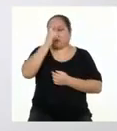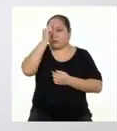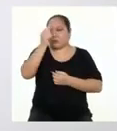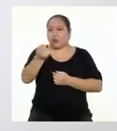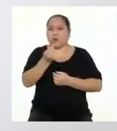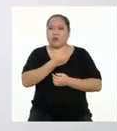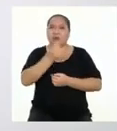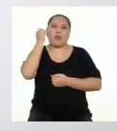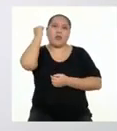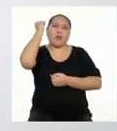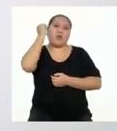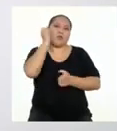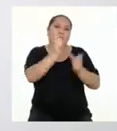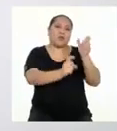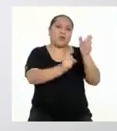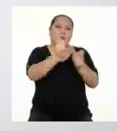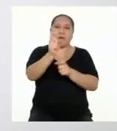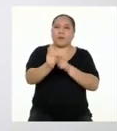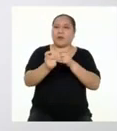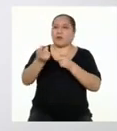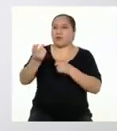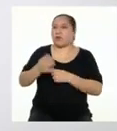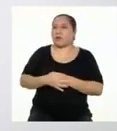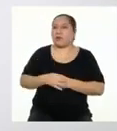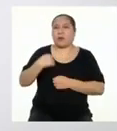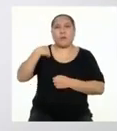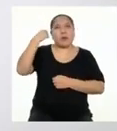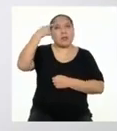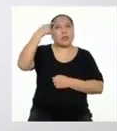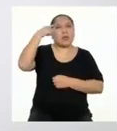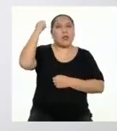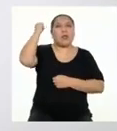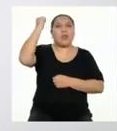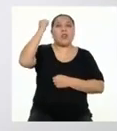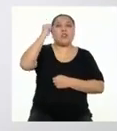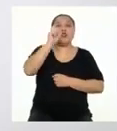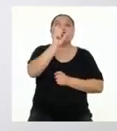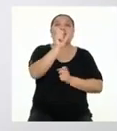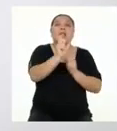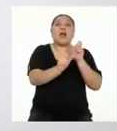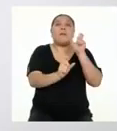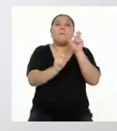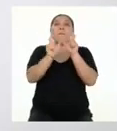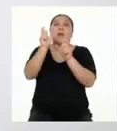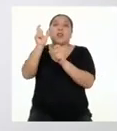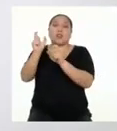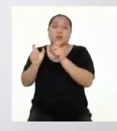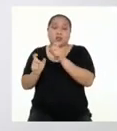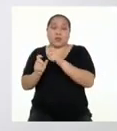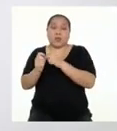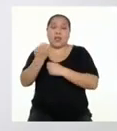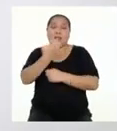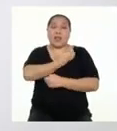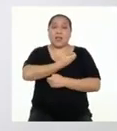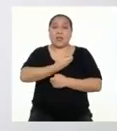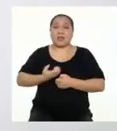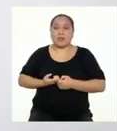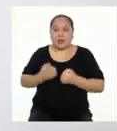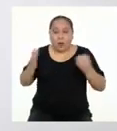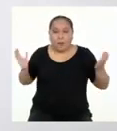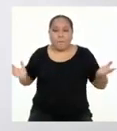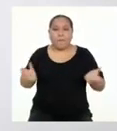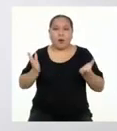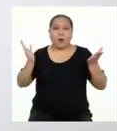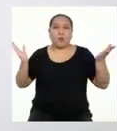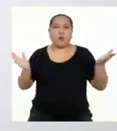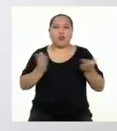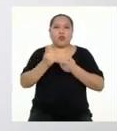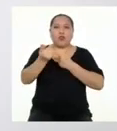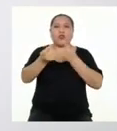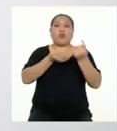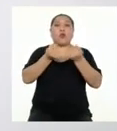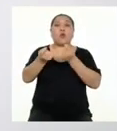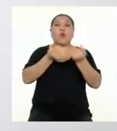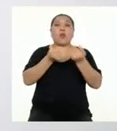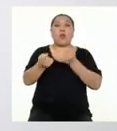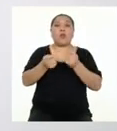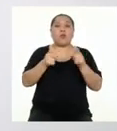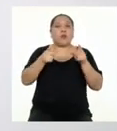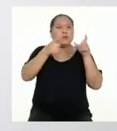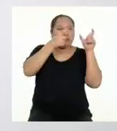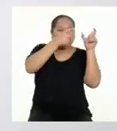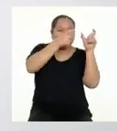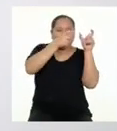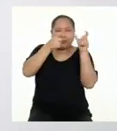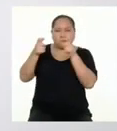reconocimiento de los derechos de los consumidores y pensar en los derechos humanos. El Estado debe ser promotor, regulador